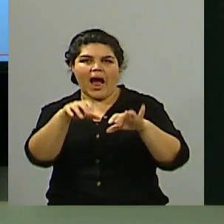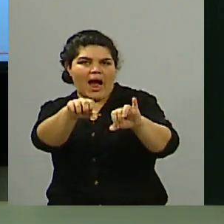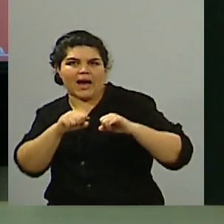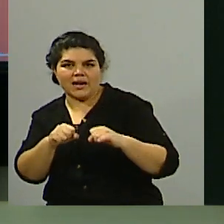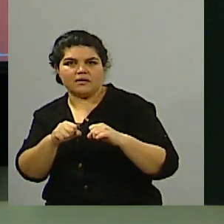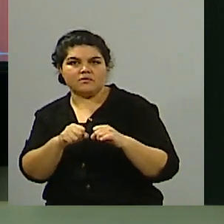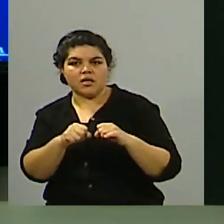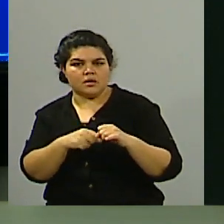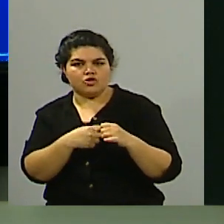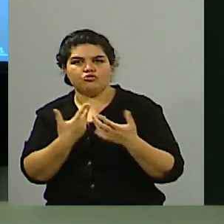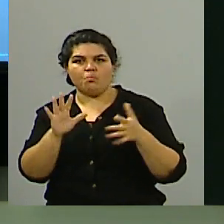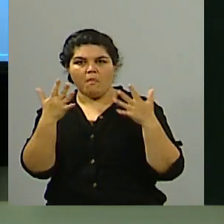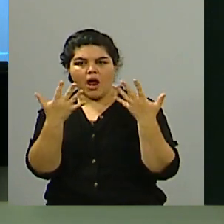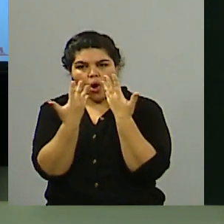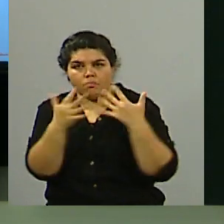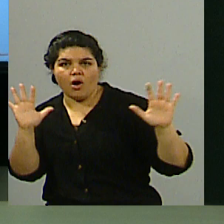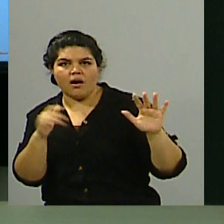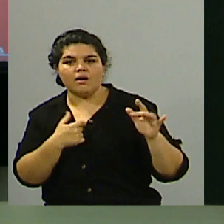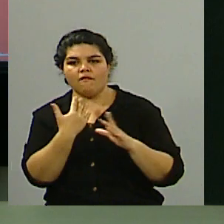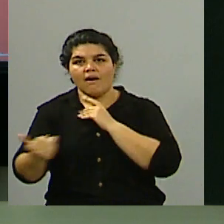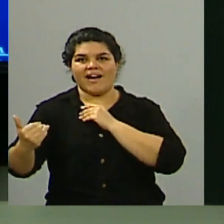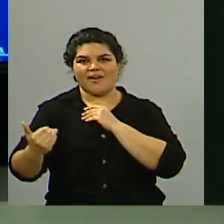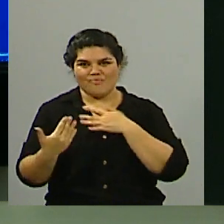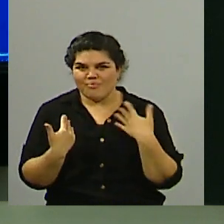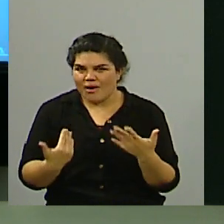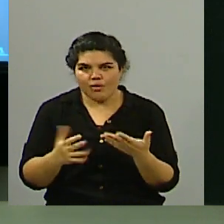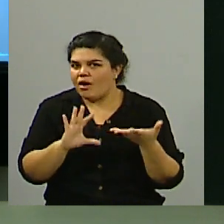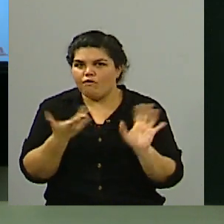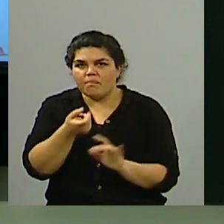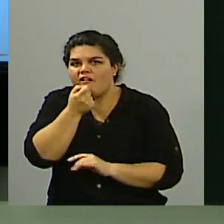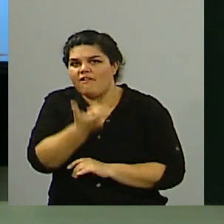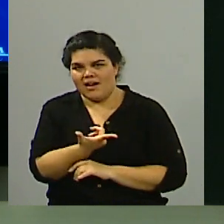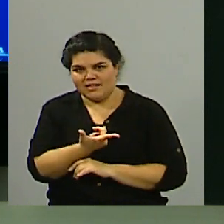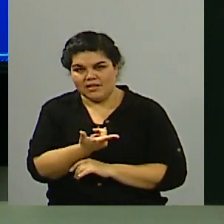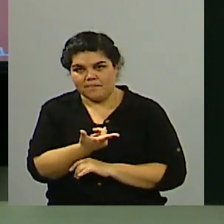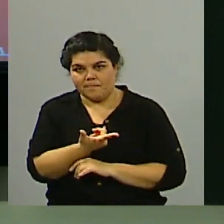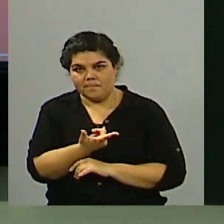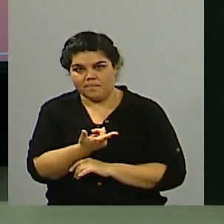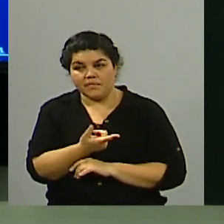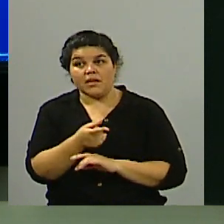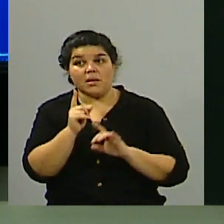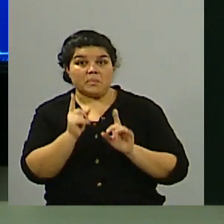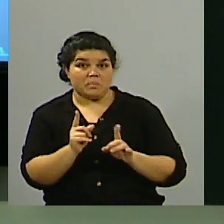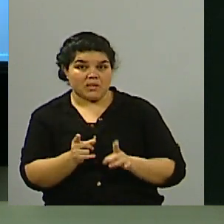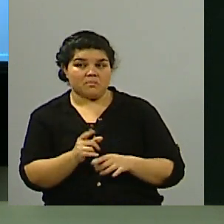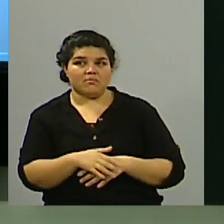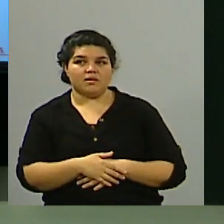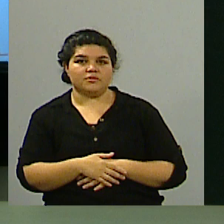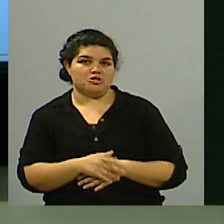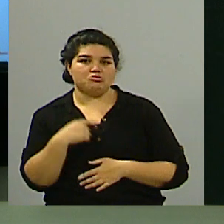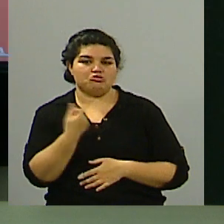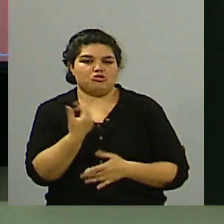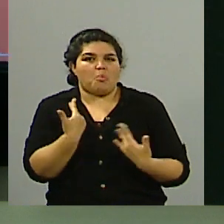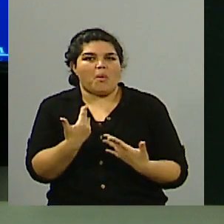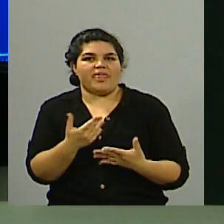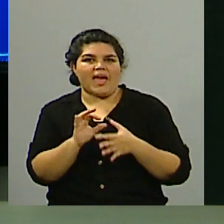mover las manos puedo zafar. Uh-huh. Es un movimiento sencillo que cualquiera lo puede hacer, lo podríamos zafar de esta situación. Yo